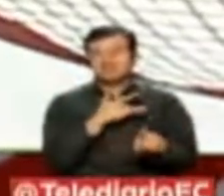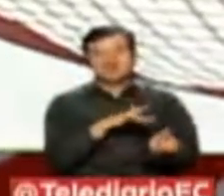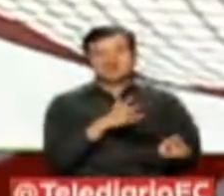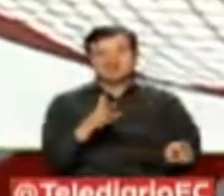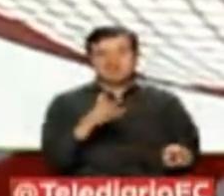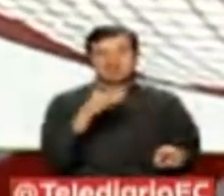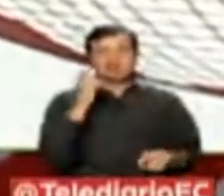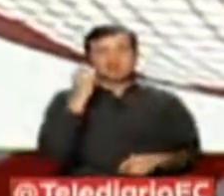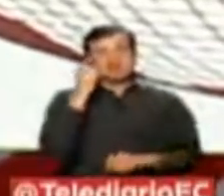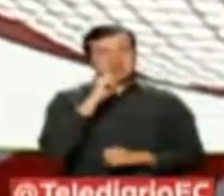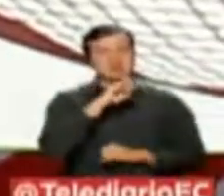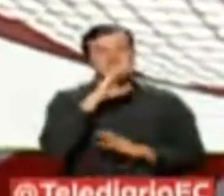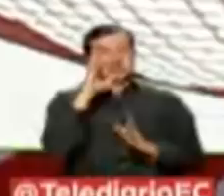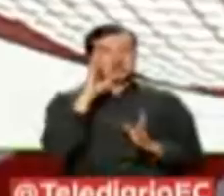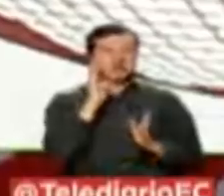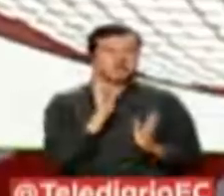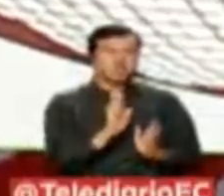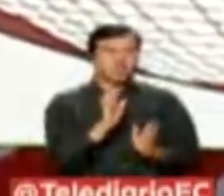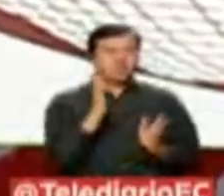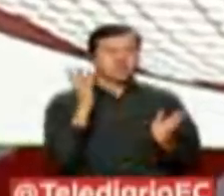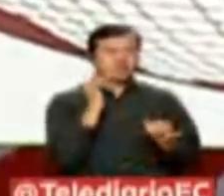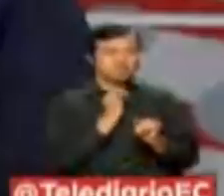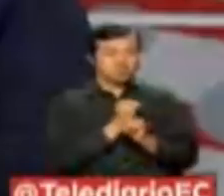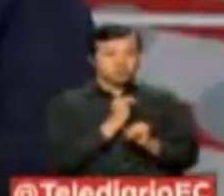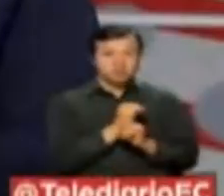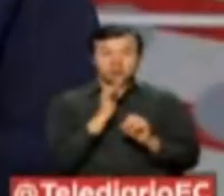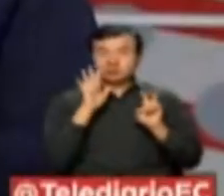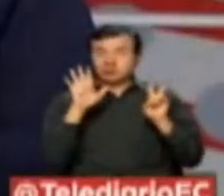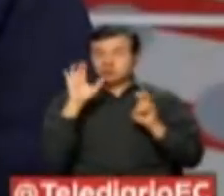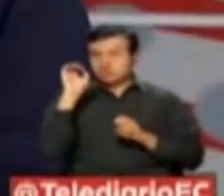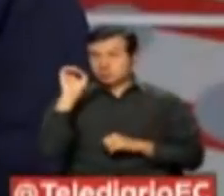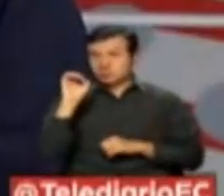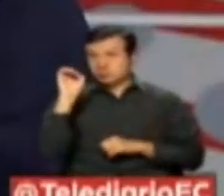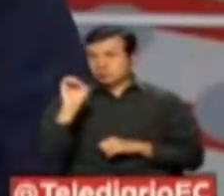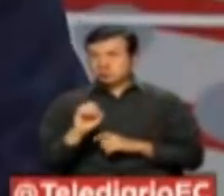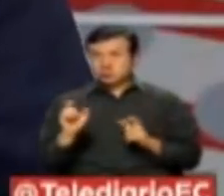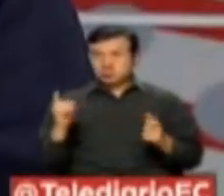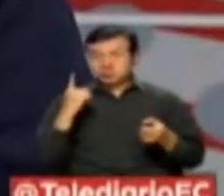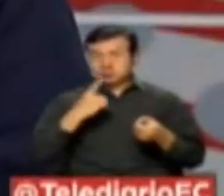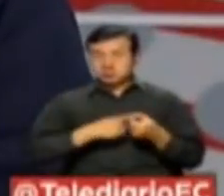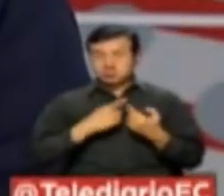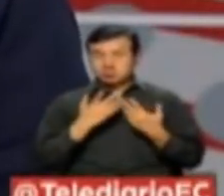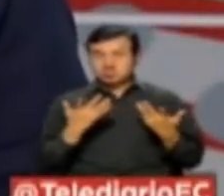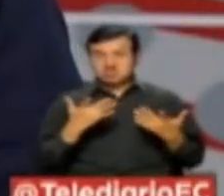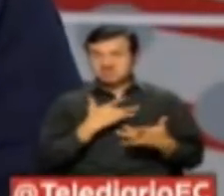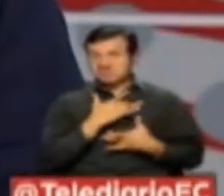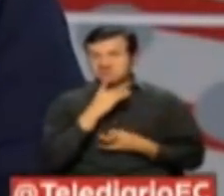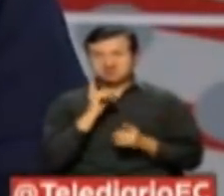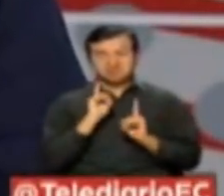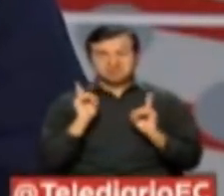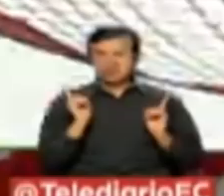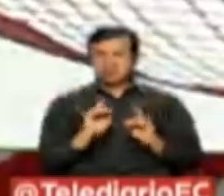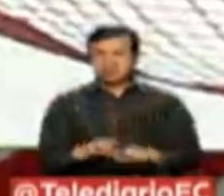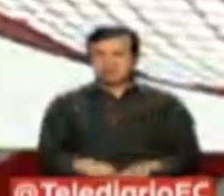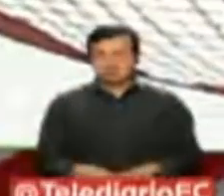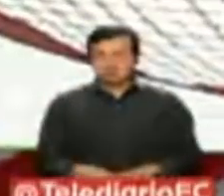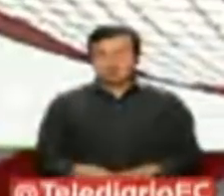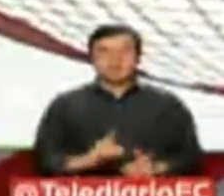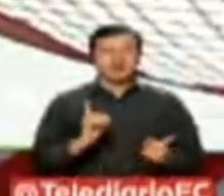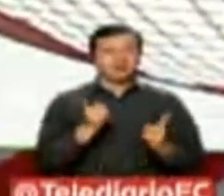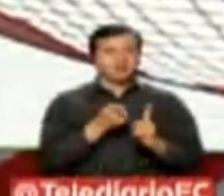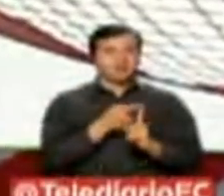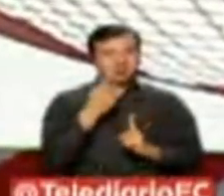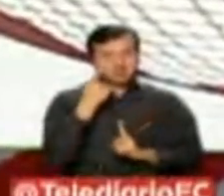te marca la pauta lección 70 de los ciudadanos de quito no simpatizan con ningún orden una